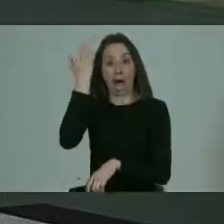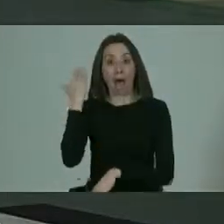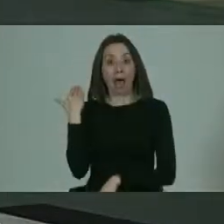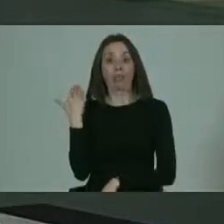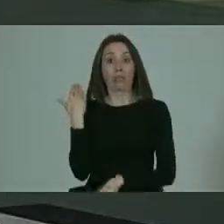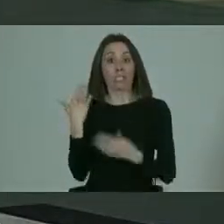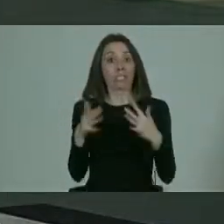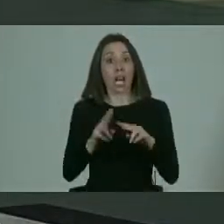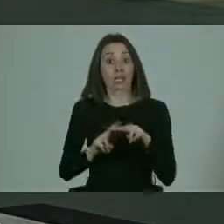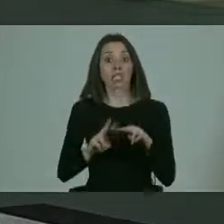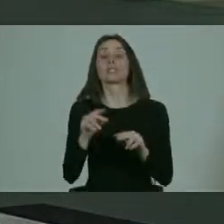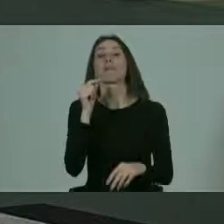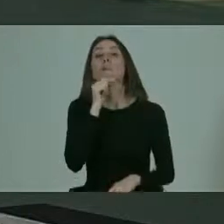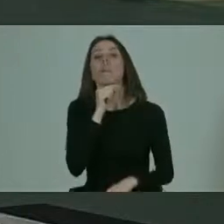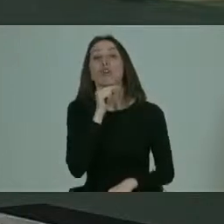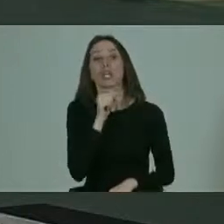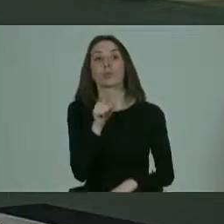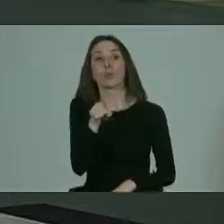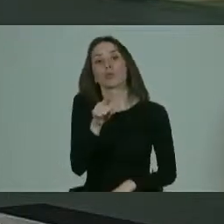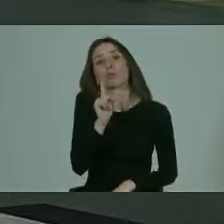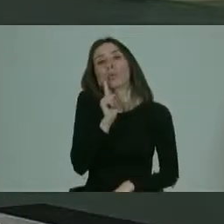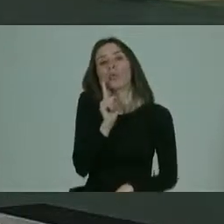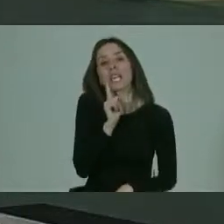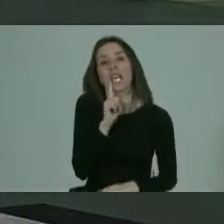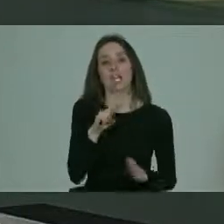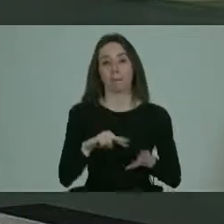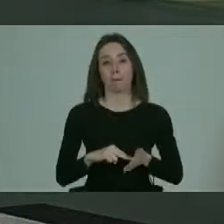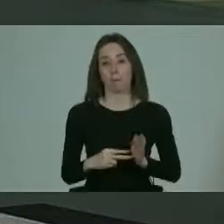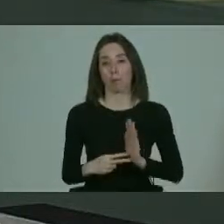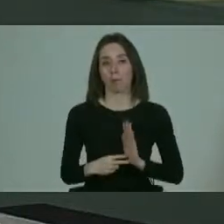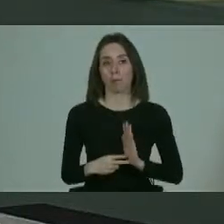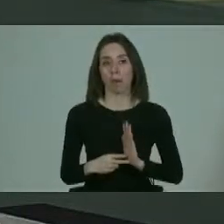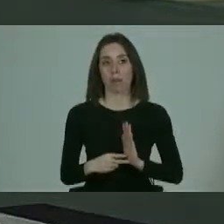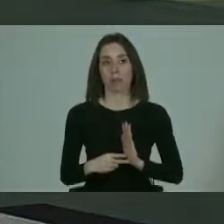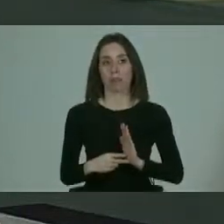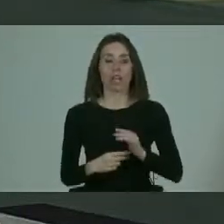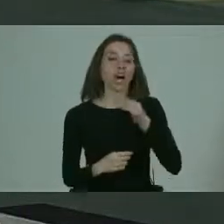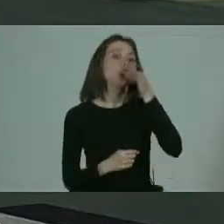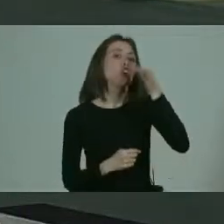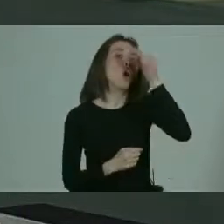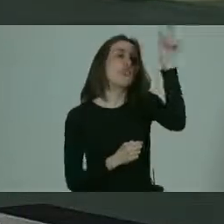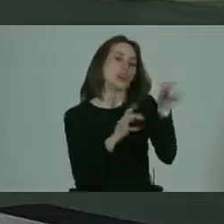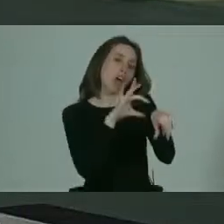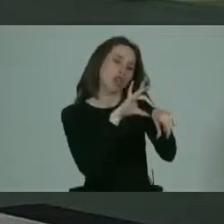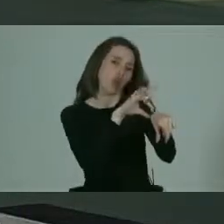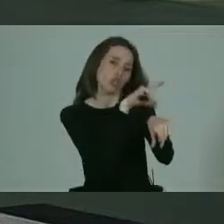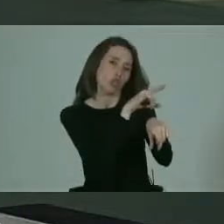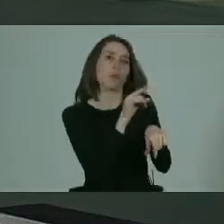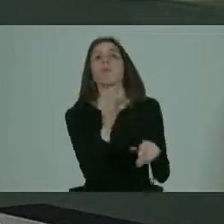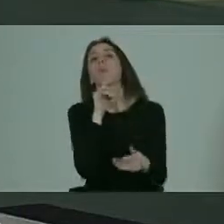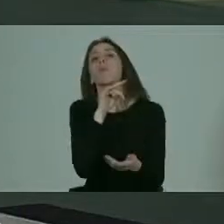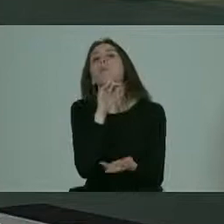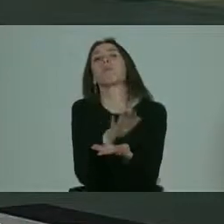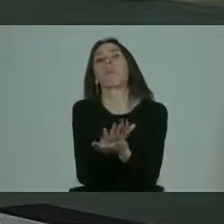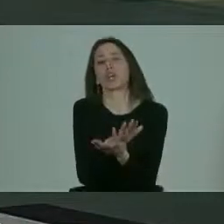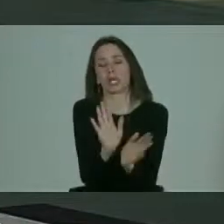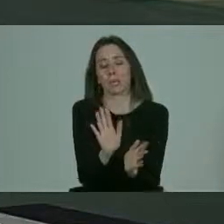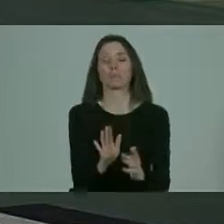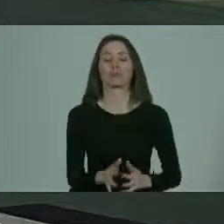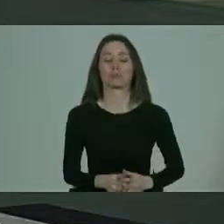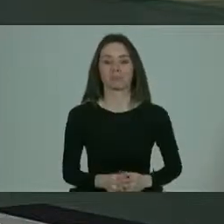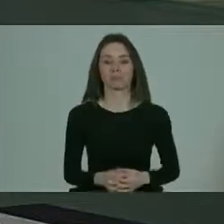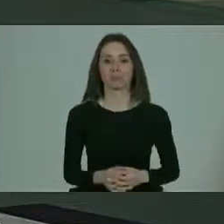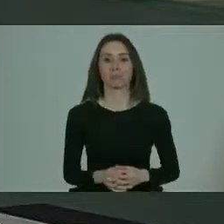por ejemplo si tenías alguna un problema que me contabas a un médico se te solucionado por ejemplo pocos ejemplos prácticos